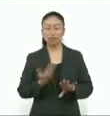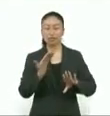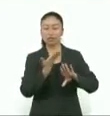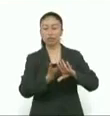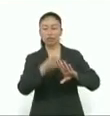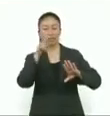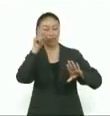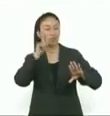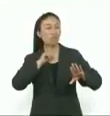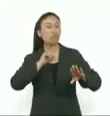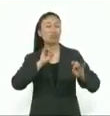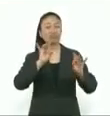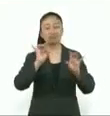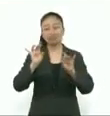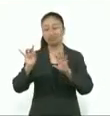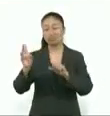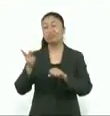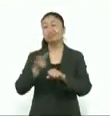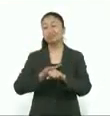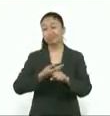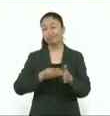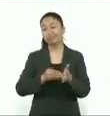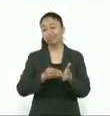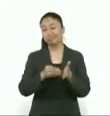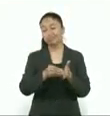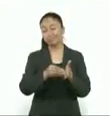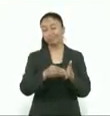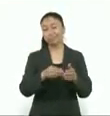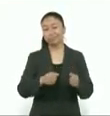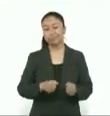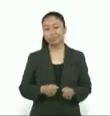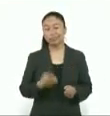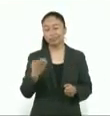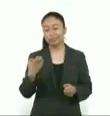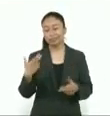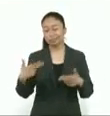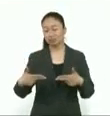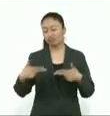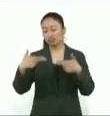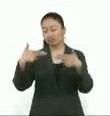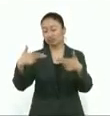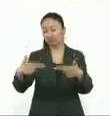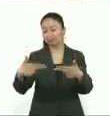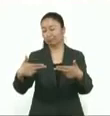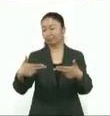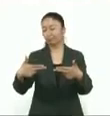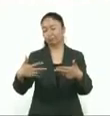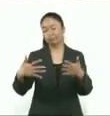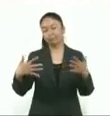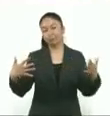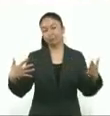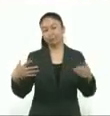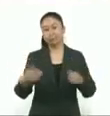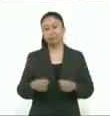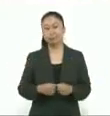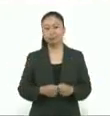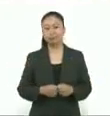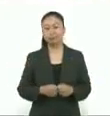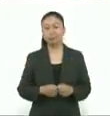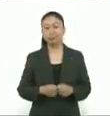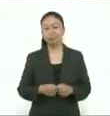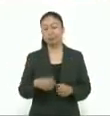permea en muchos sectores de nuestra gente y que es herencia, desgraciadamente, del